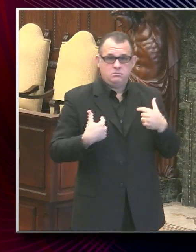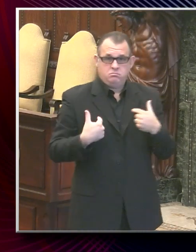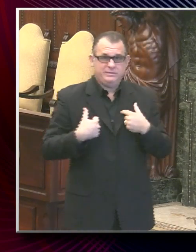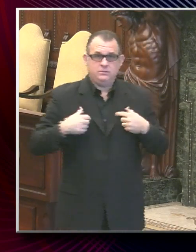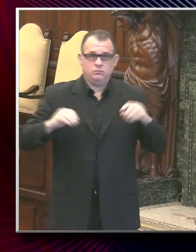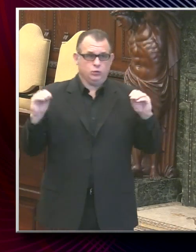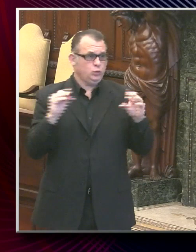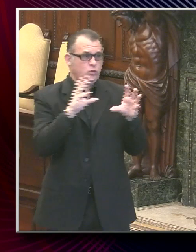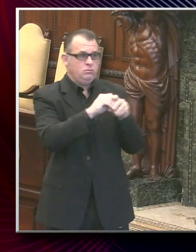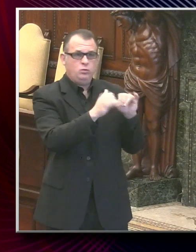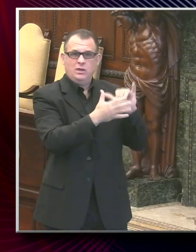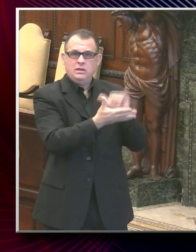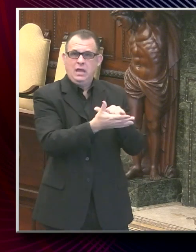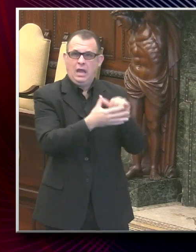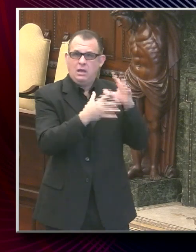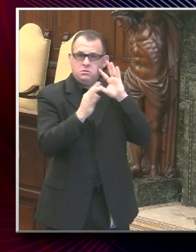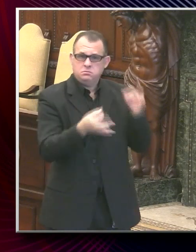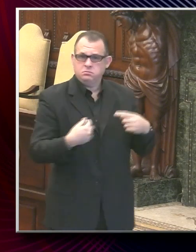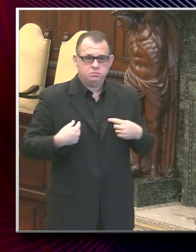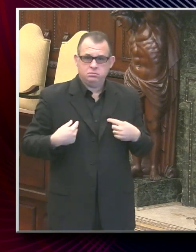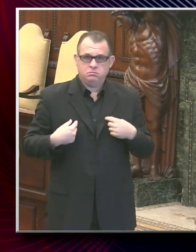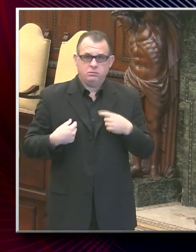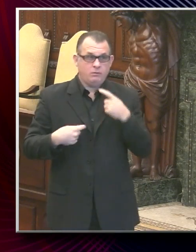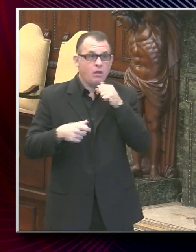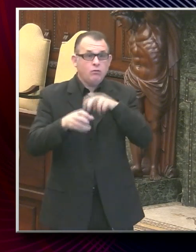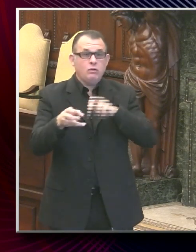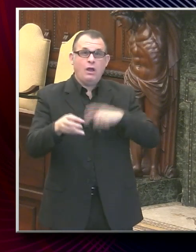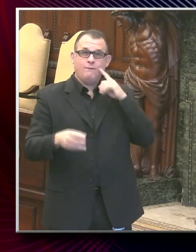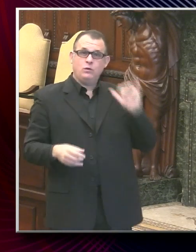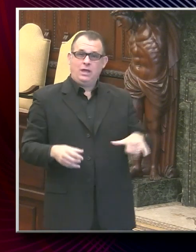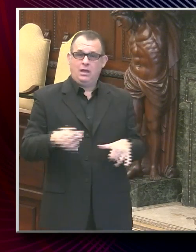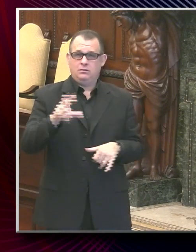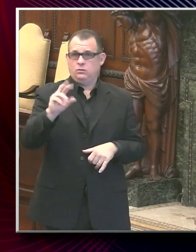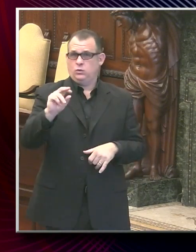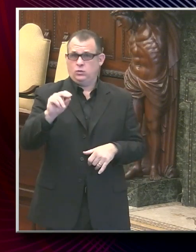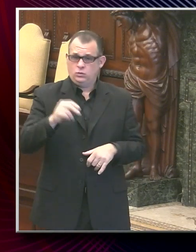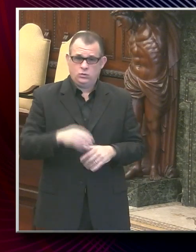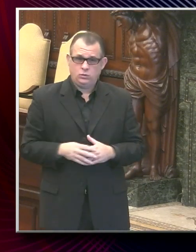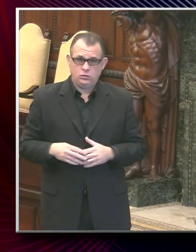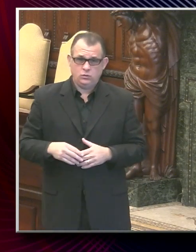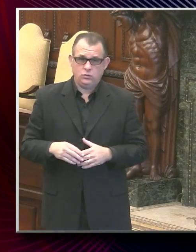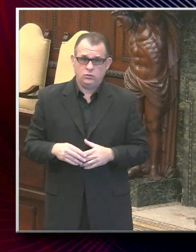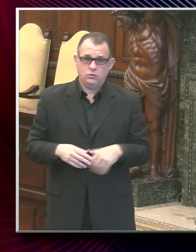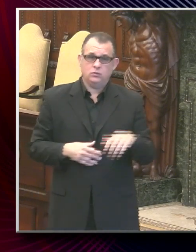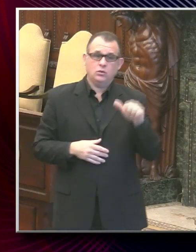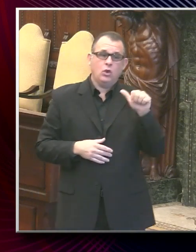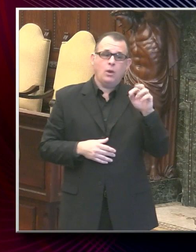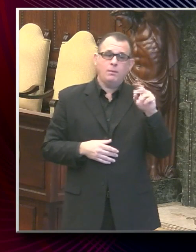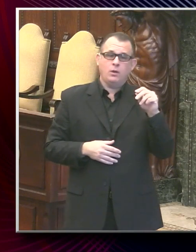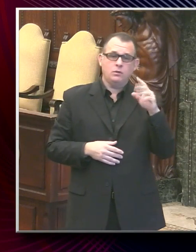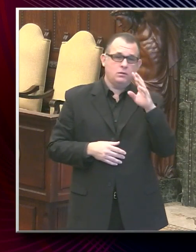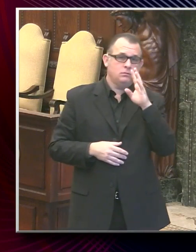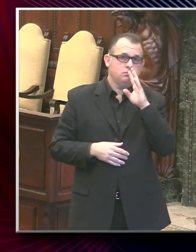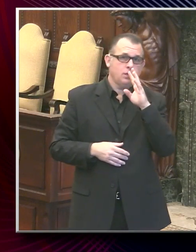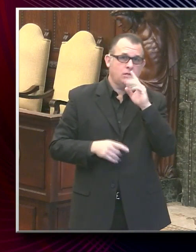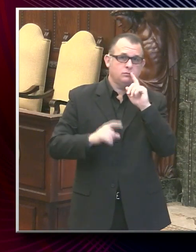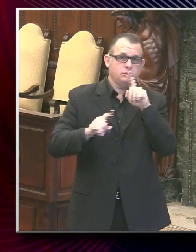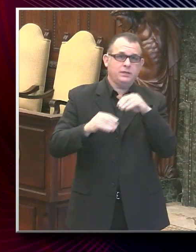yo con respecto a cómo se pusieron los oficiales de policía ese día. Esa decisión queda con el Departamento de